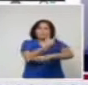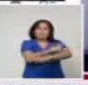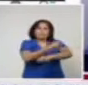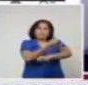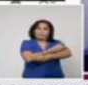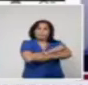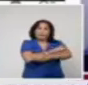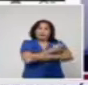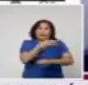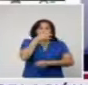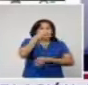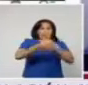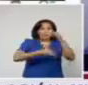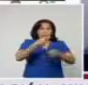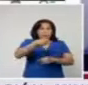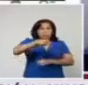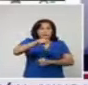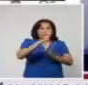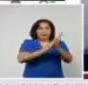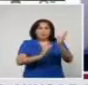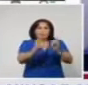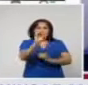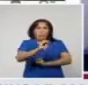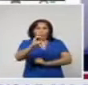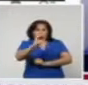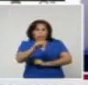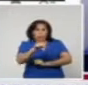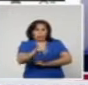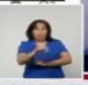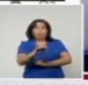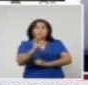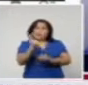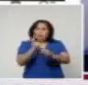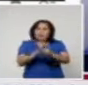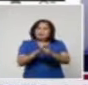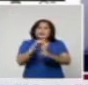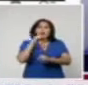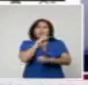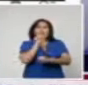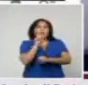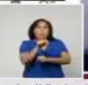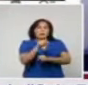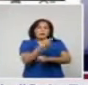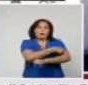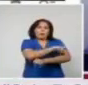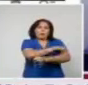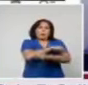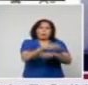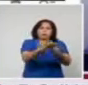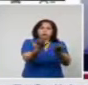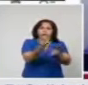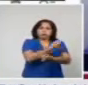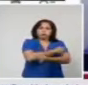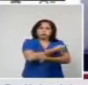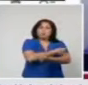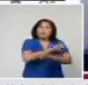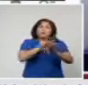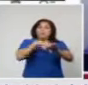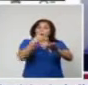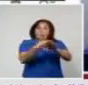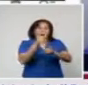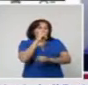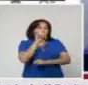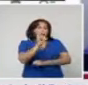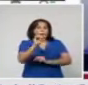dicho que en los próximos meses, en octubre, ya comenzaría a aplicarse a la población, también que en noviembre se espera una